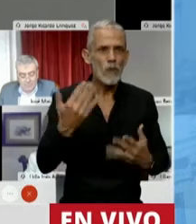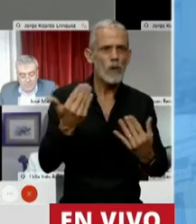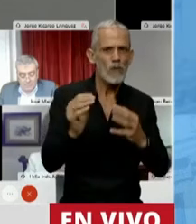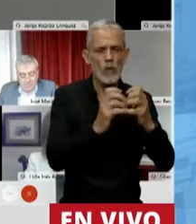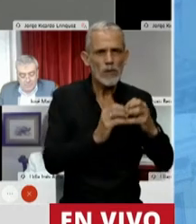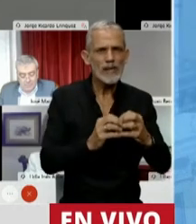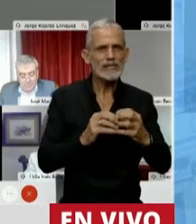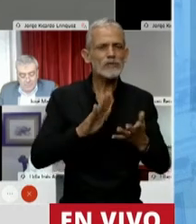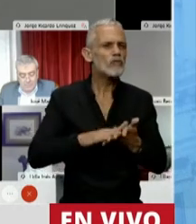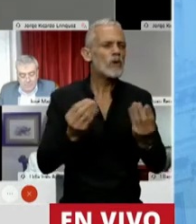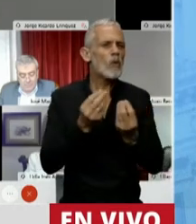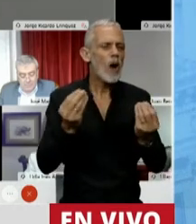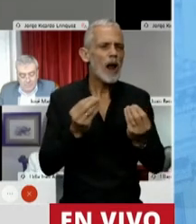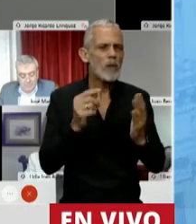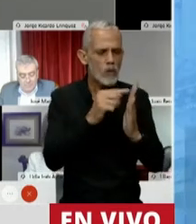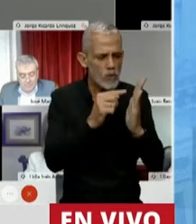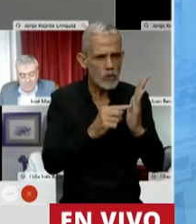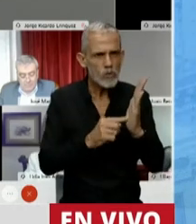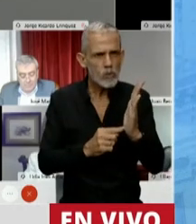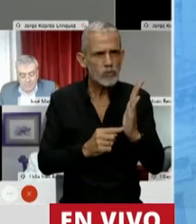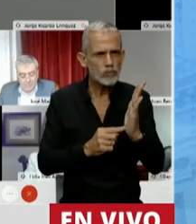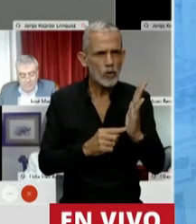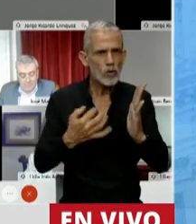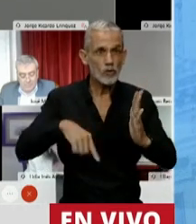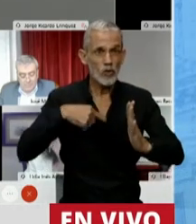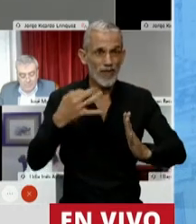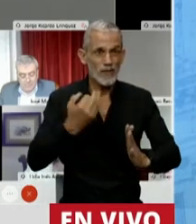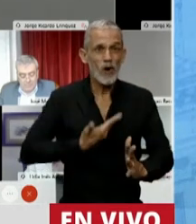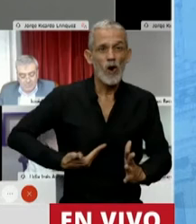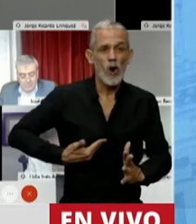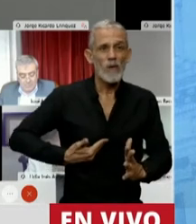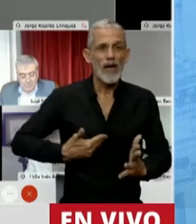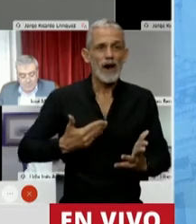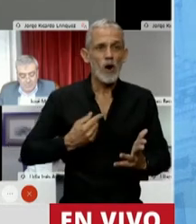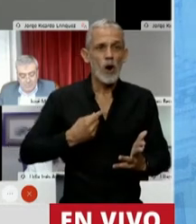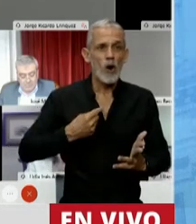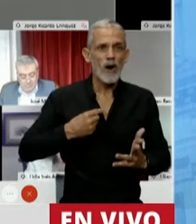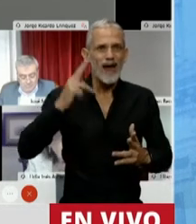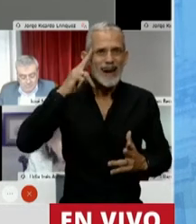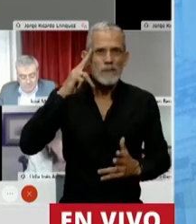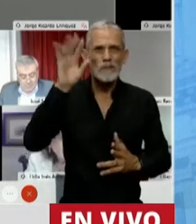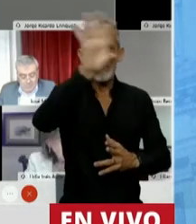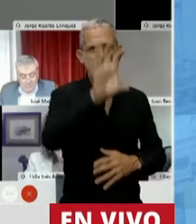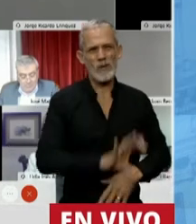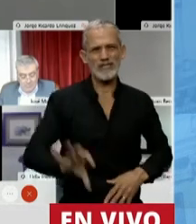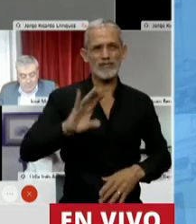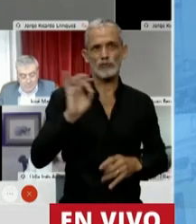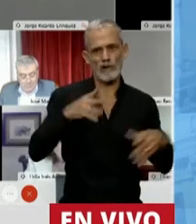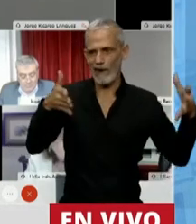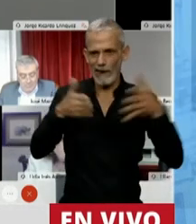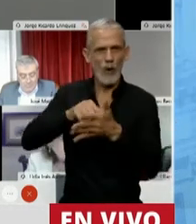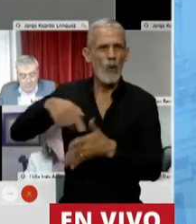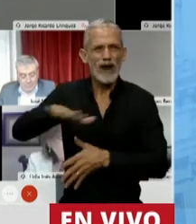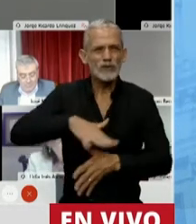debatir sobre las cuestiones de que tenemos que tener un gobierno de neto corte federal, que no únicamente se